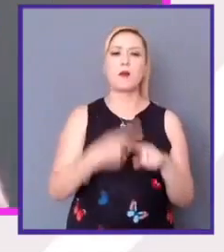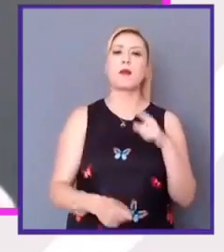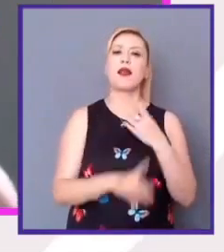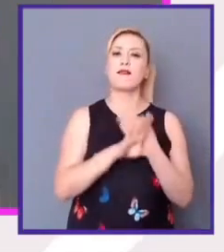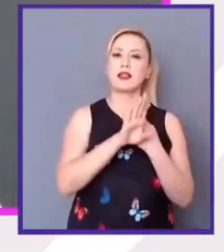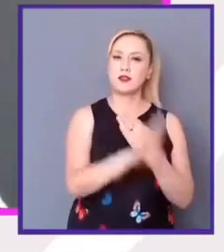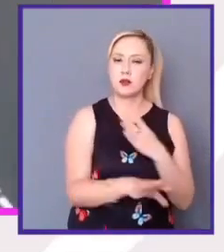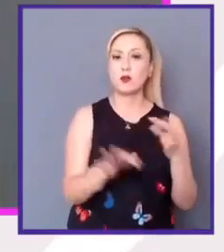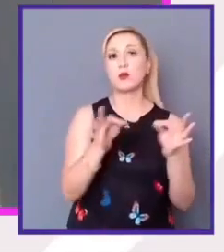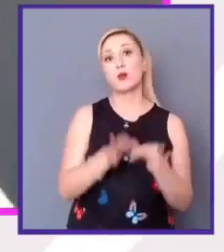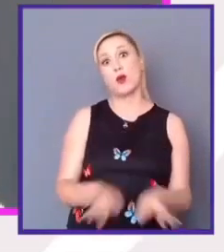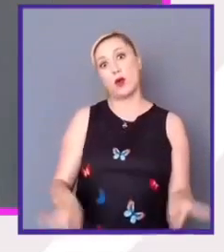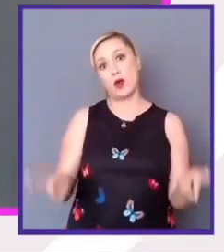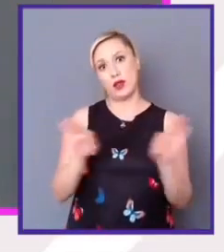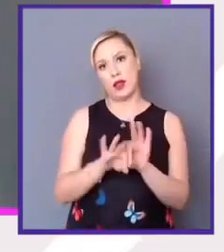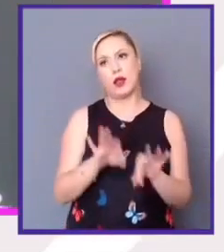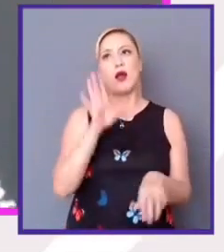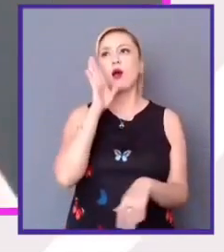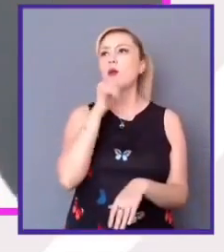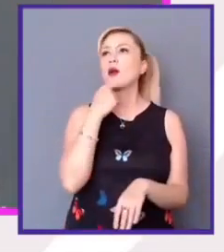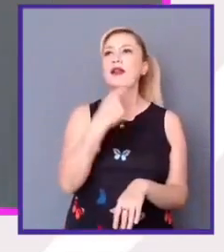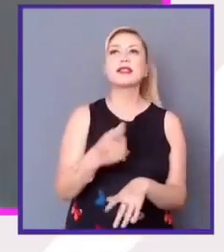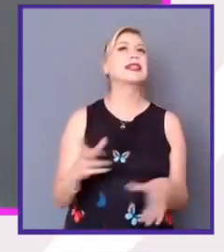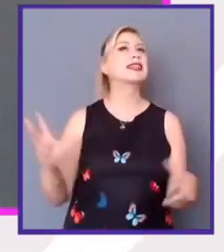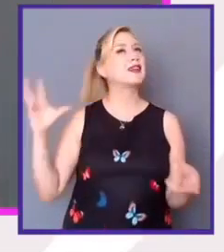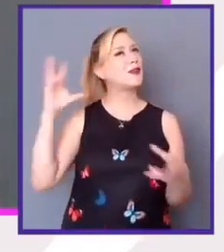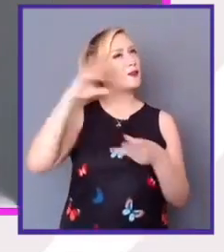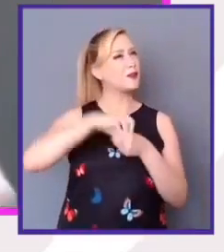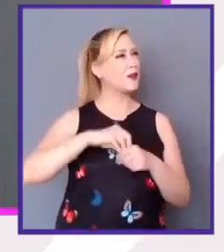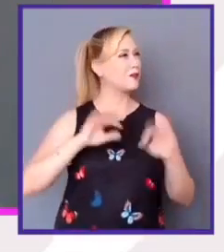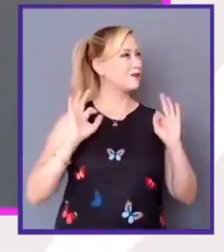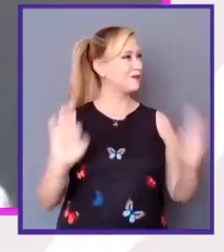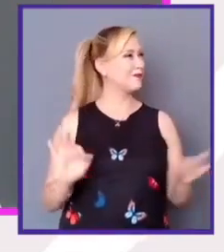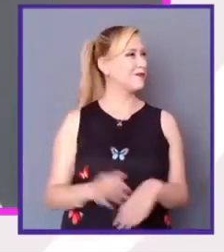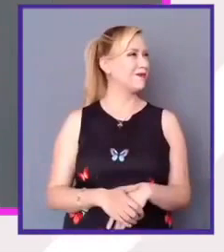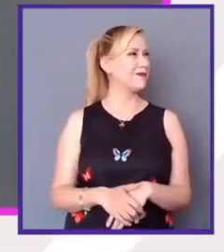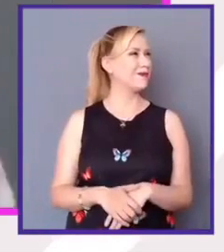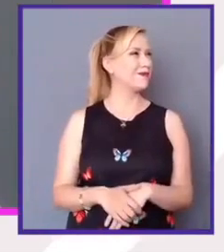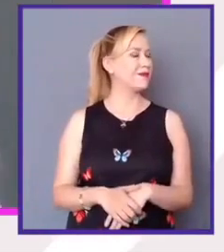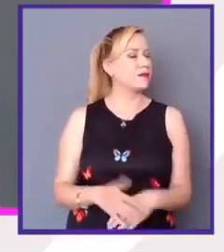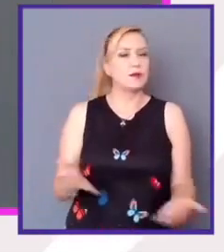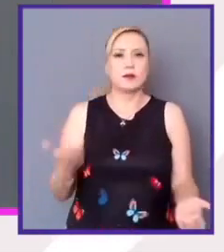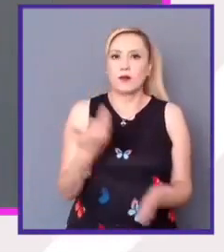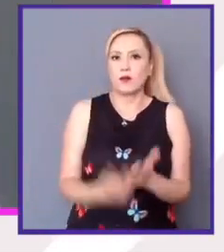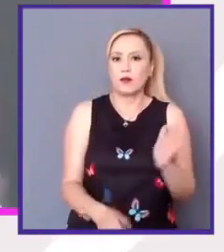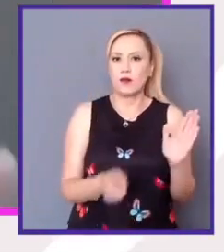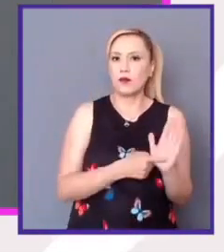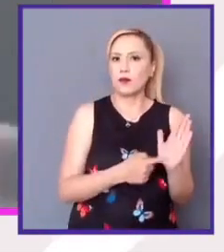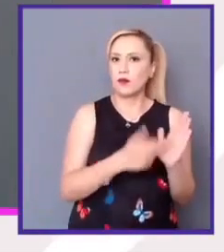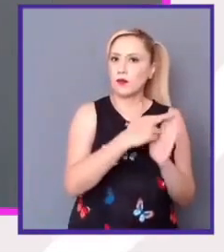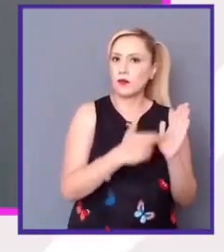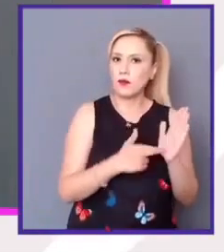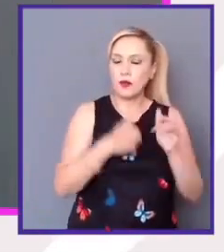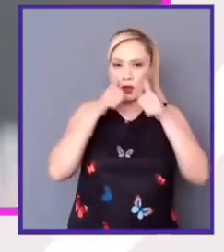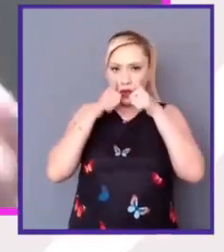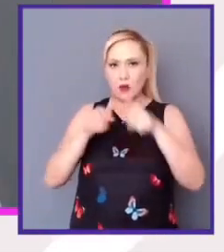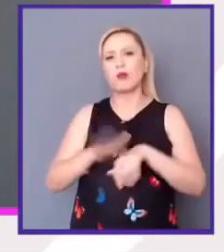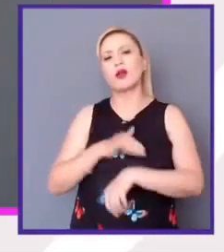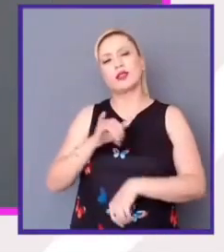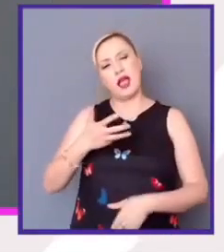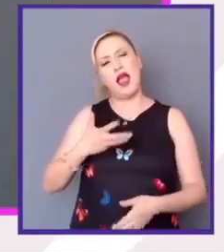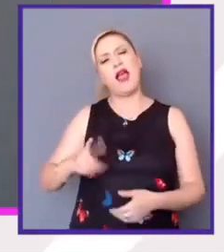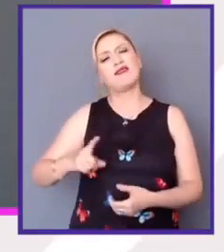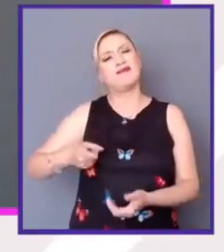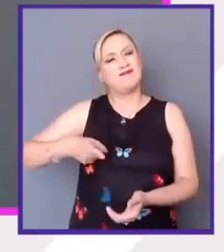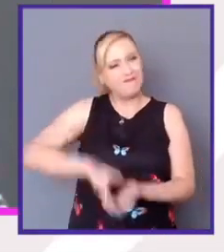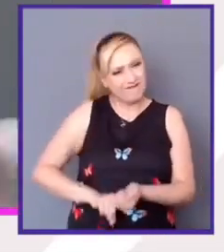podemos hablar de inclusión si no tenemos mecanismos que atiendan estas problemáticas que se dan, porque de que se dan dentro de los